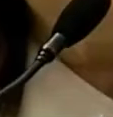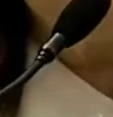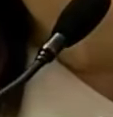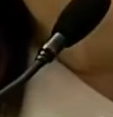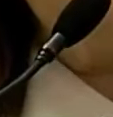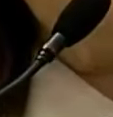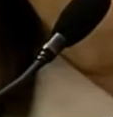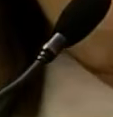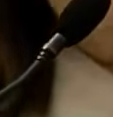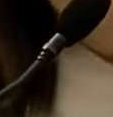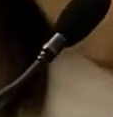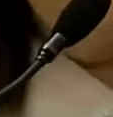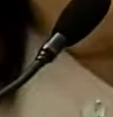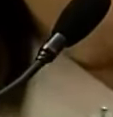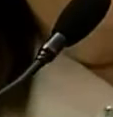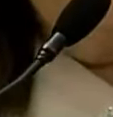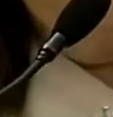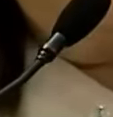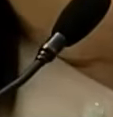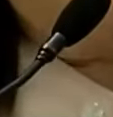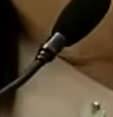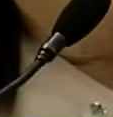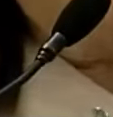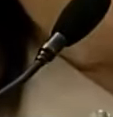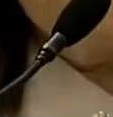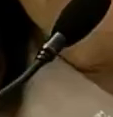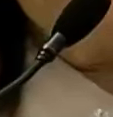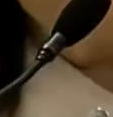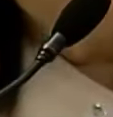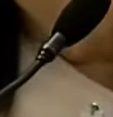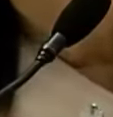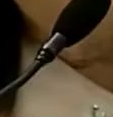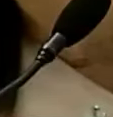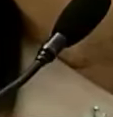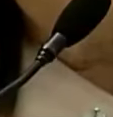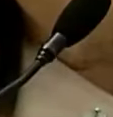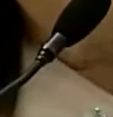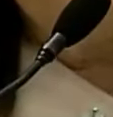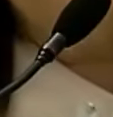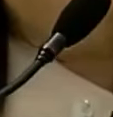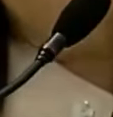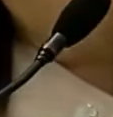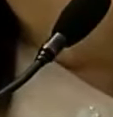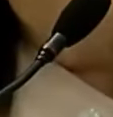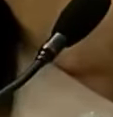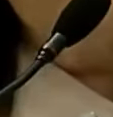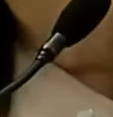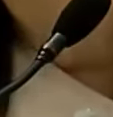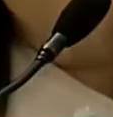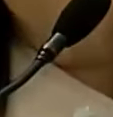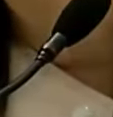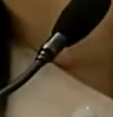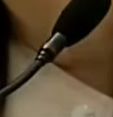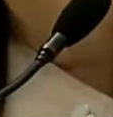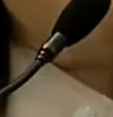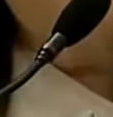que también recaudan dinero. Pero es el delito, es el modelo de